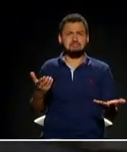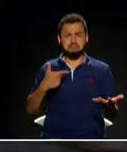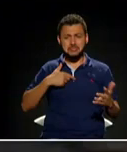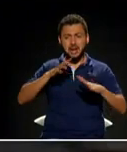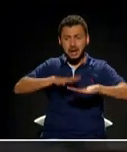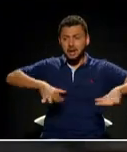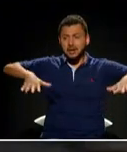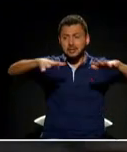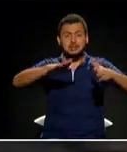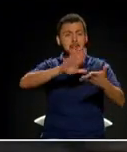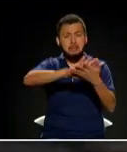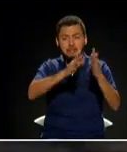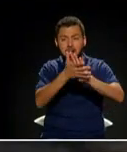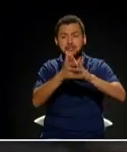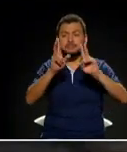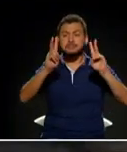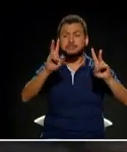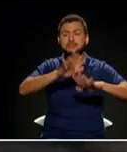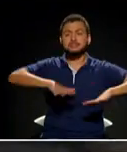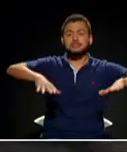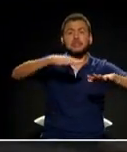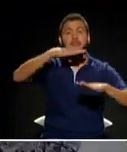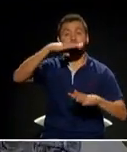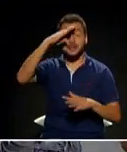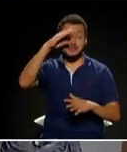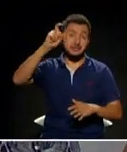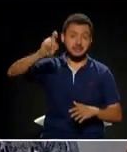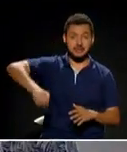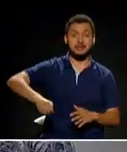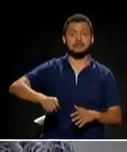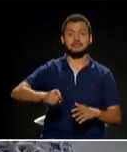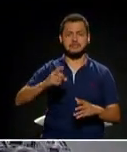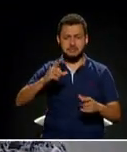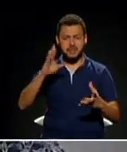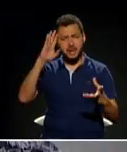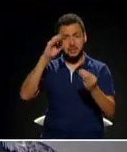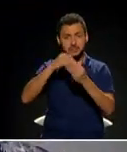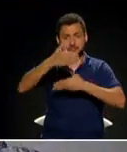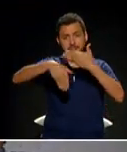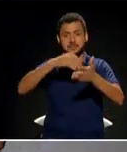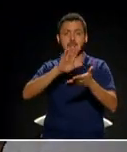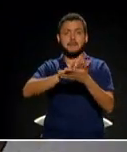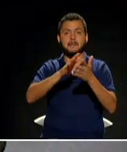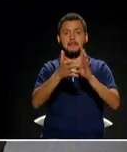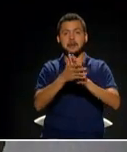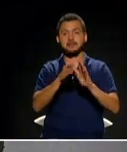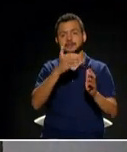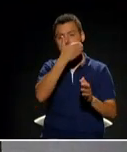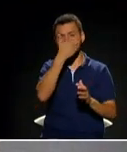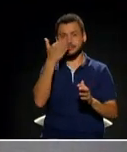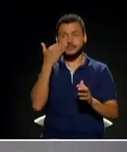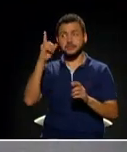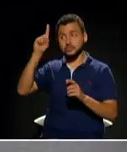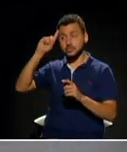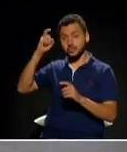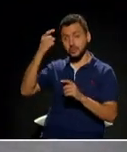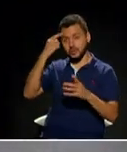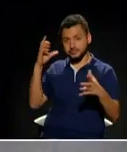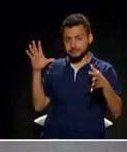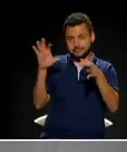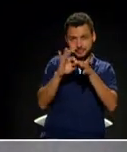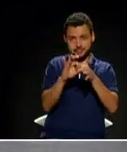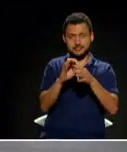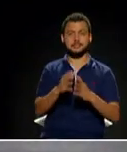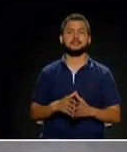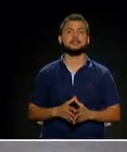en el cumplimiento del acuerdo de paz tiempo candidata gracias a todos por este primer bloque con esta mecánica